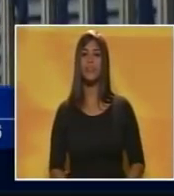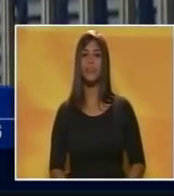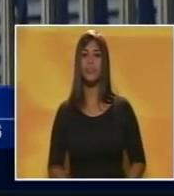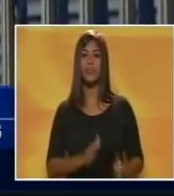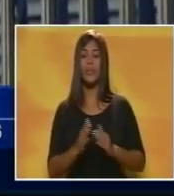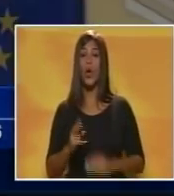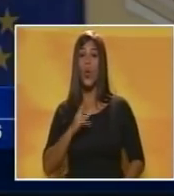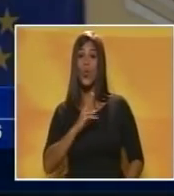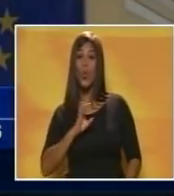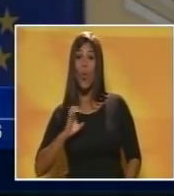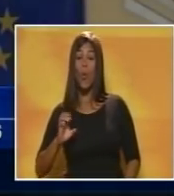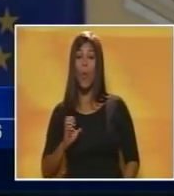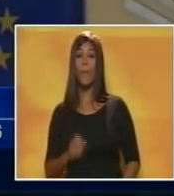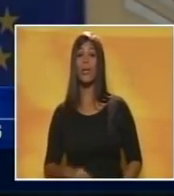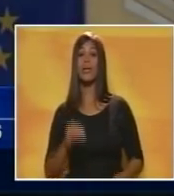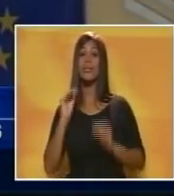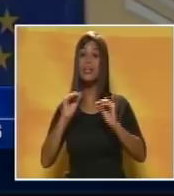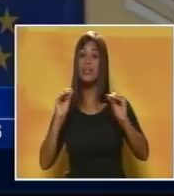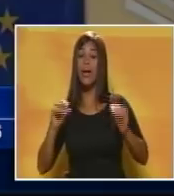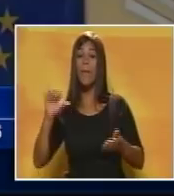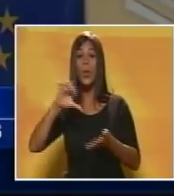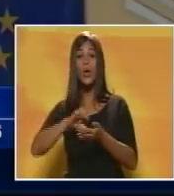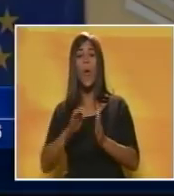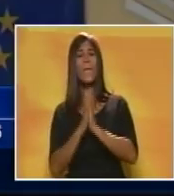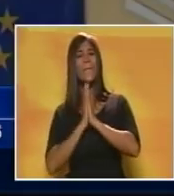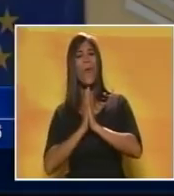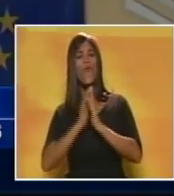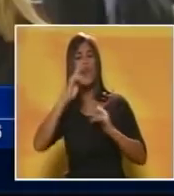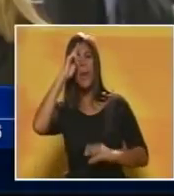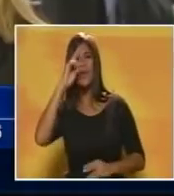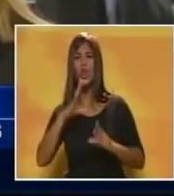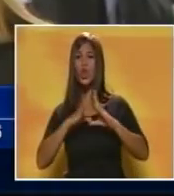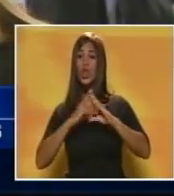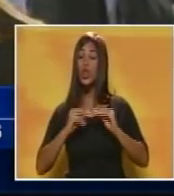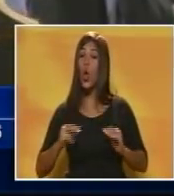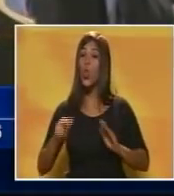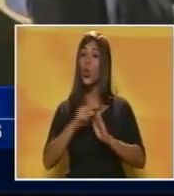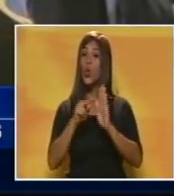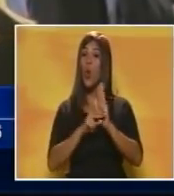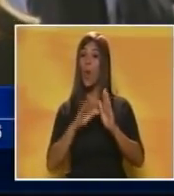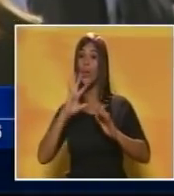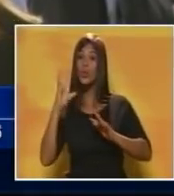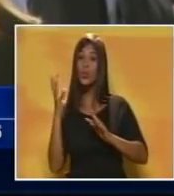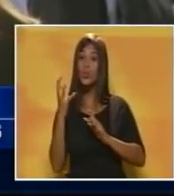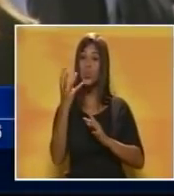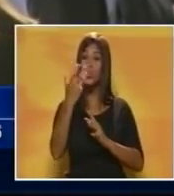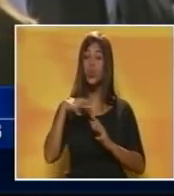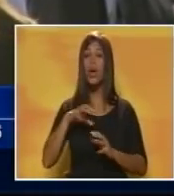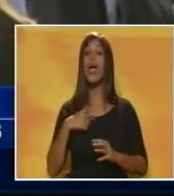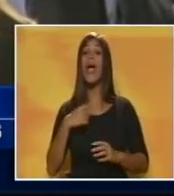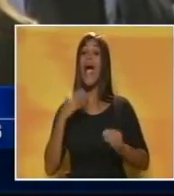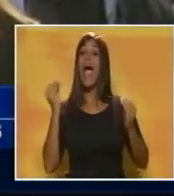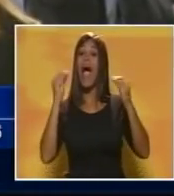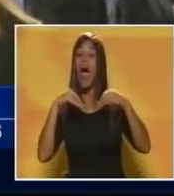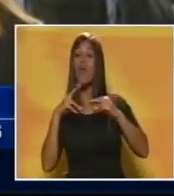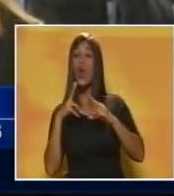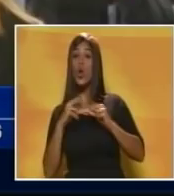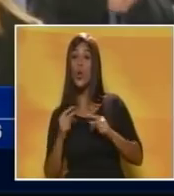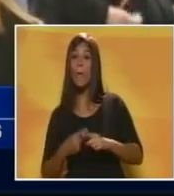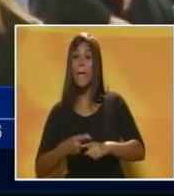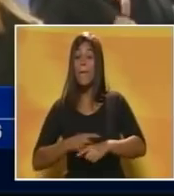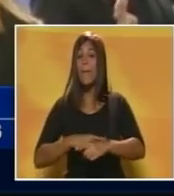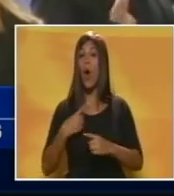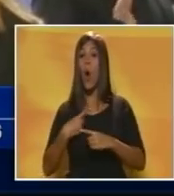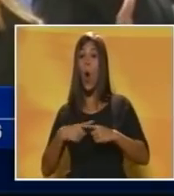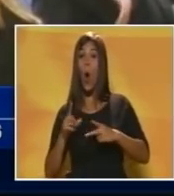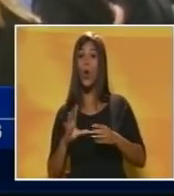La Unión Europea instó a Irán a seguir respetando todas sus obligaciones nucleares, según los acuerdos de no proliferación alcanzados con